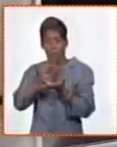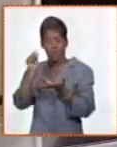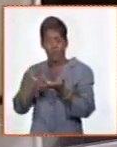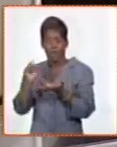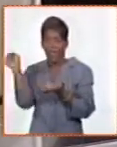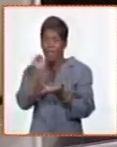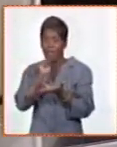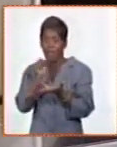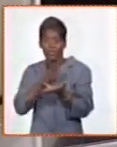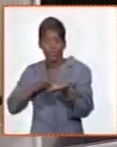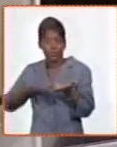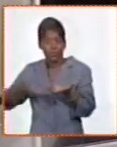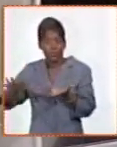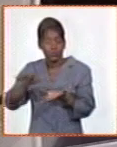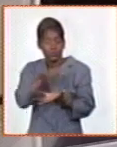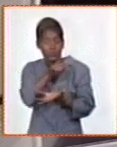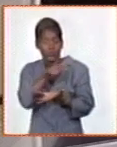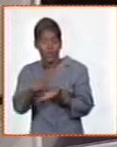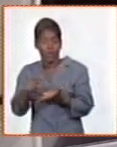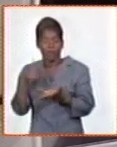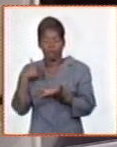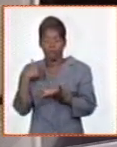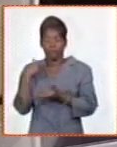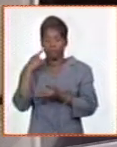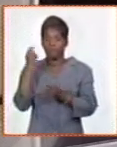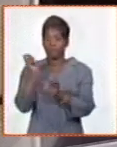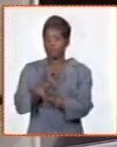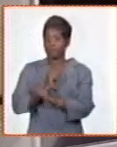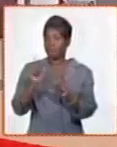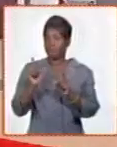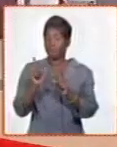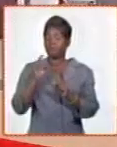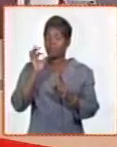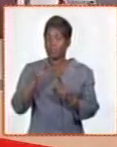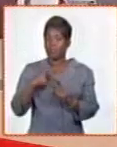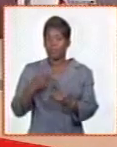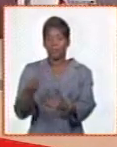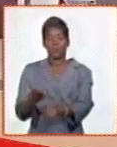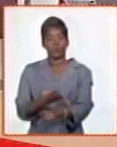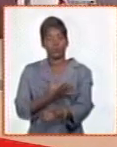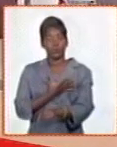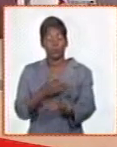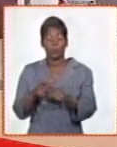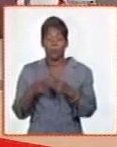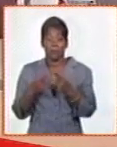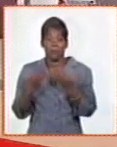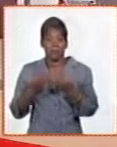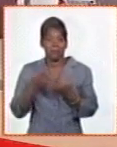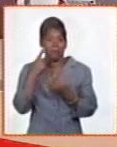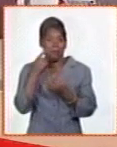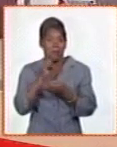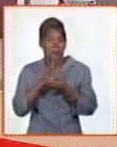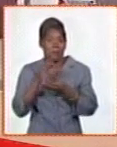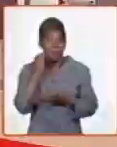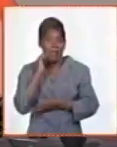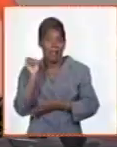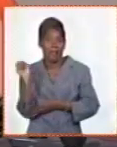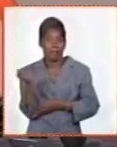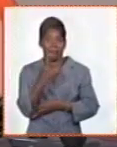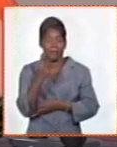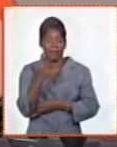que se mantuviera allí. ¿Sí? Los medios salió realmente muy emocionado, porque era un espectáculo, y es un espectáculo para cualquier